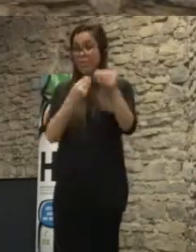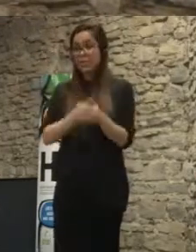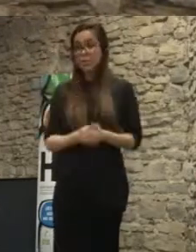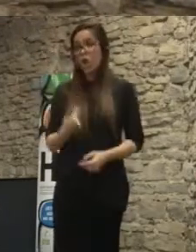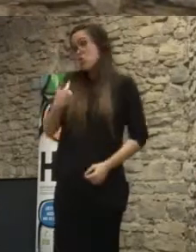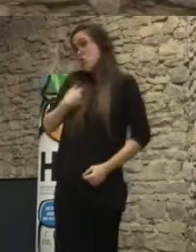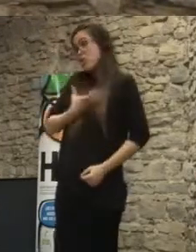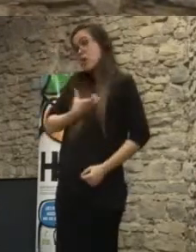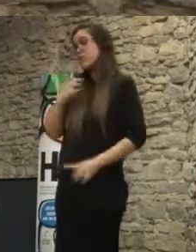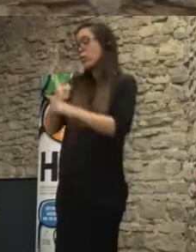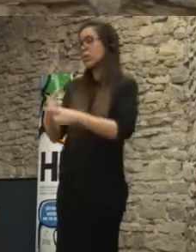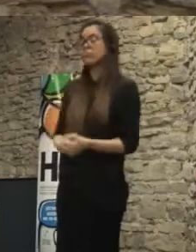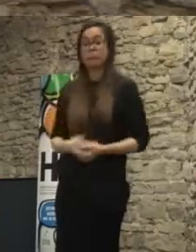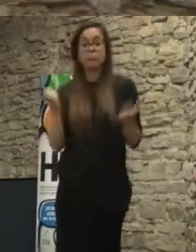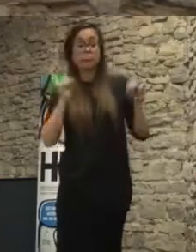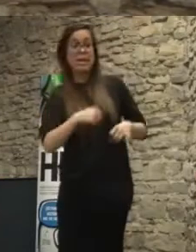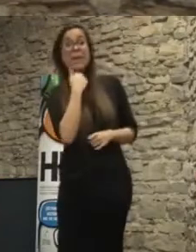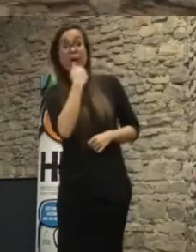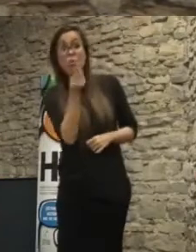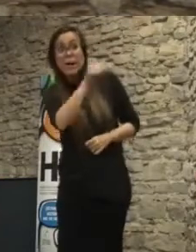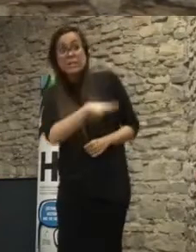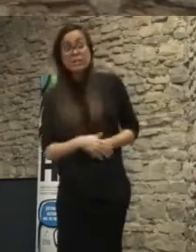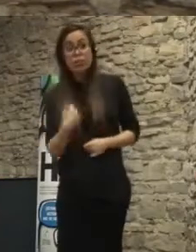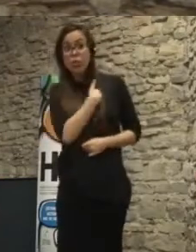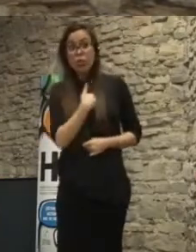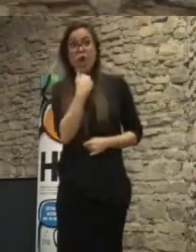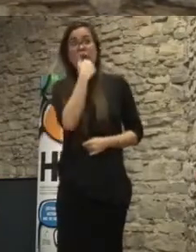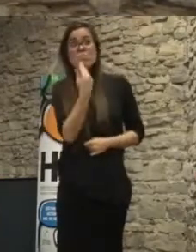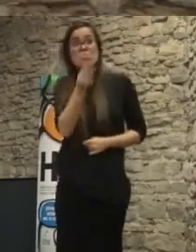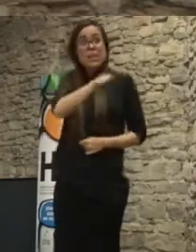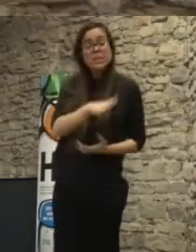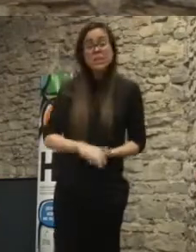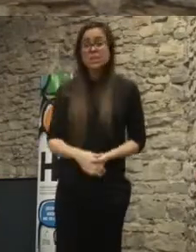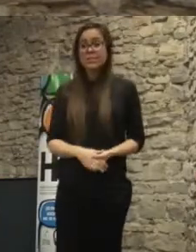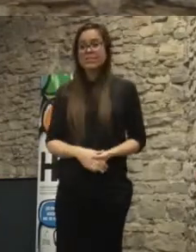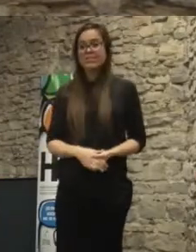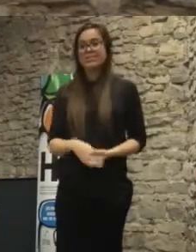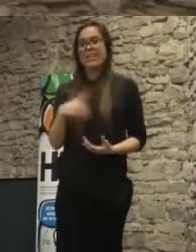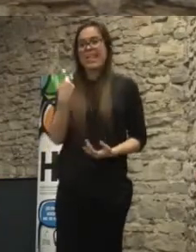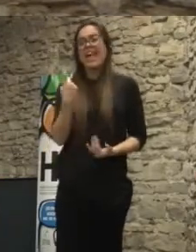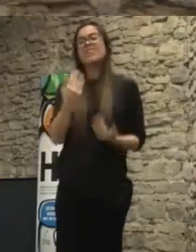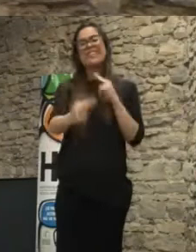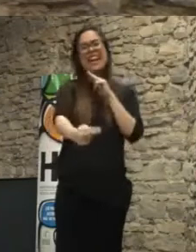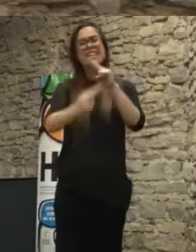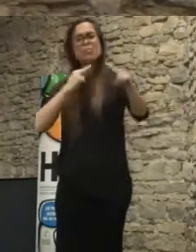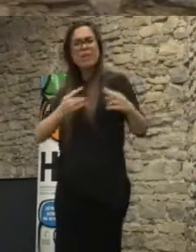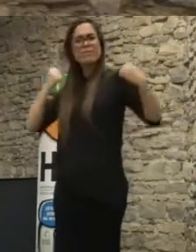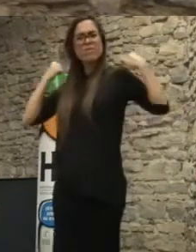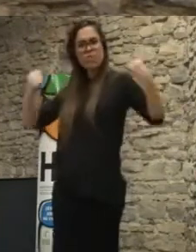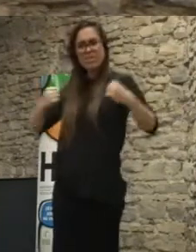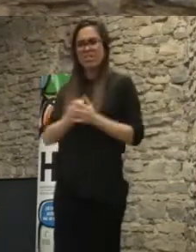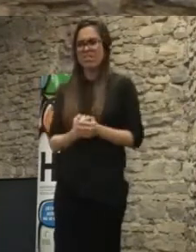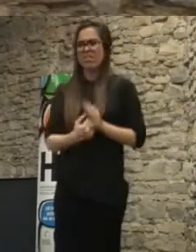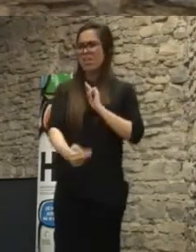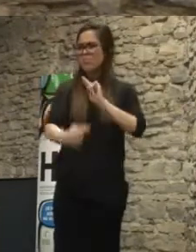ayuntamiento, vale. Y hay algo más, ¿no? Entonces, necesitamos tener respuestas fuertes, respuestas